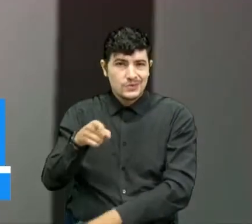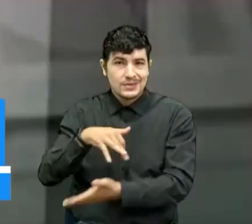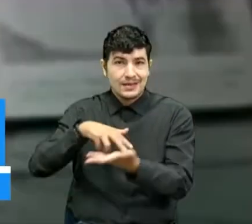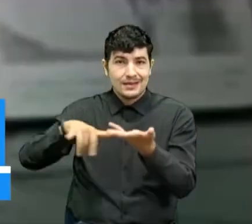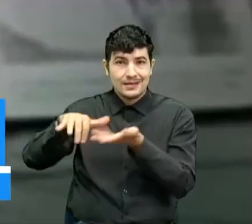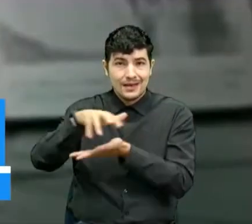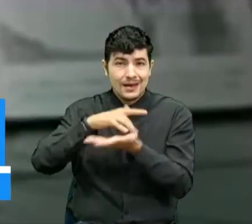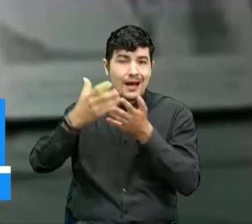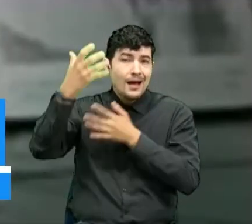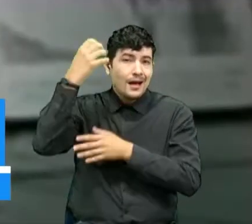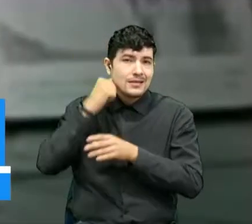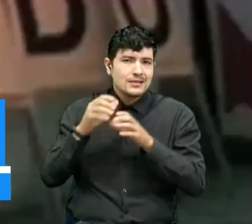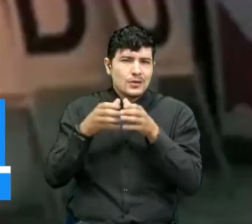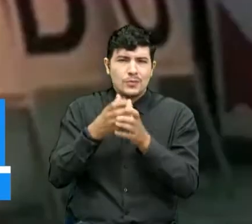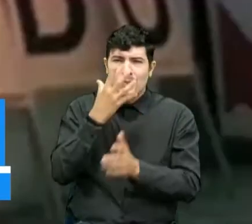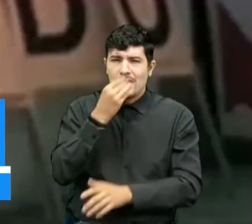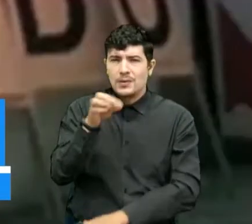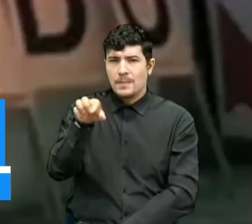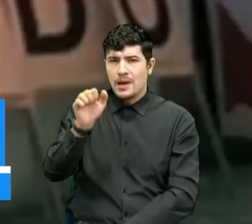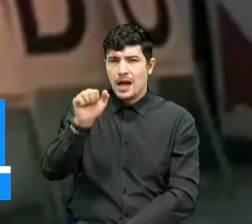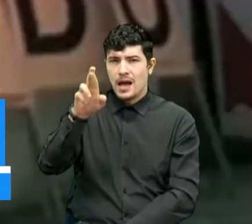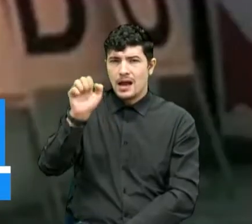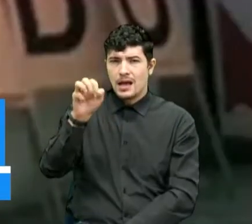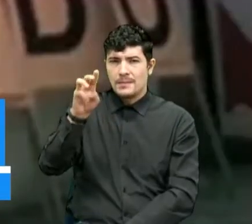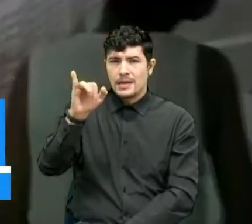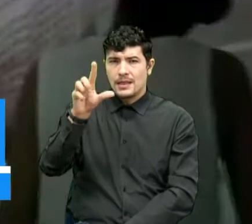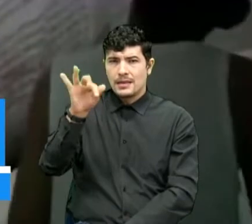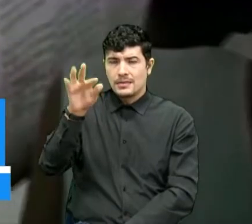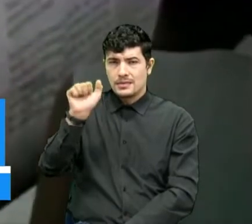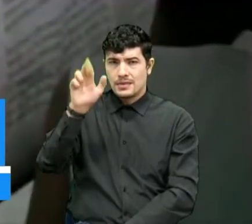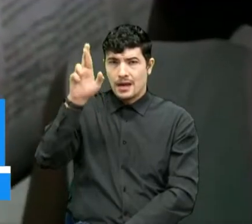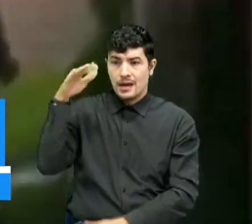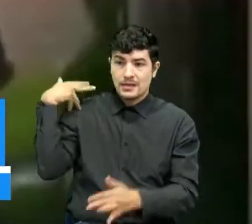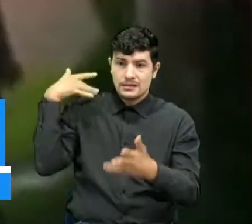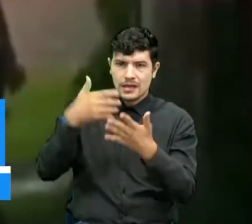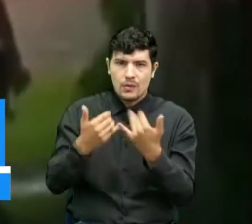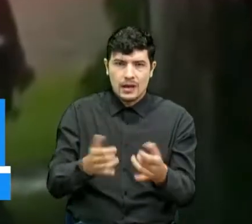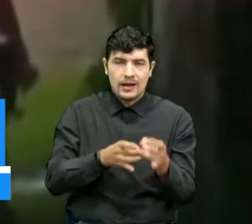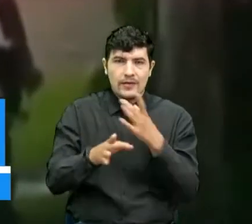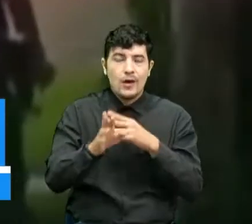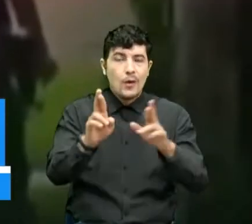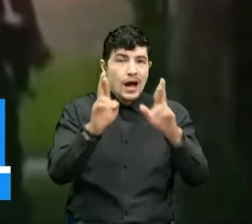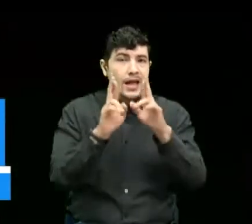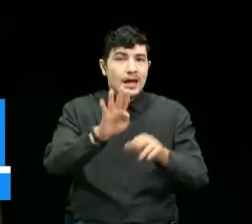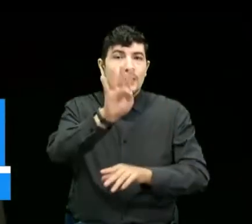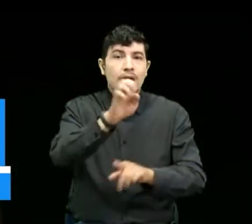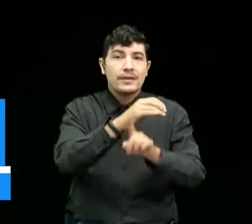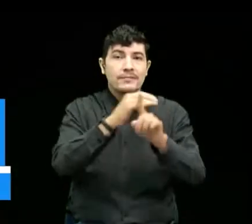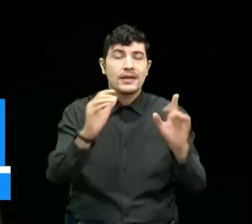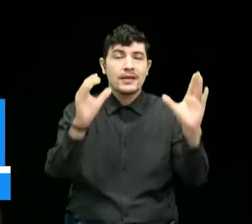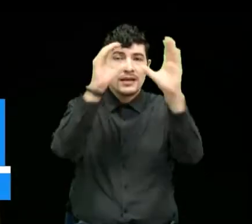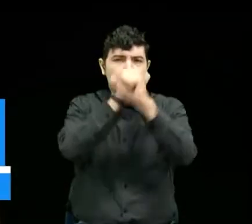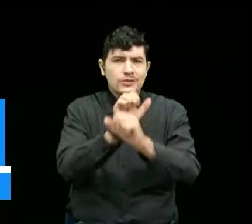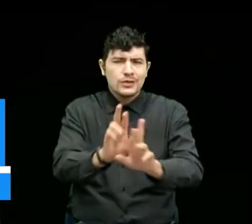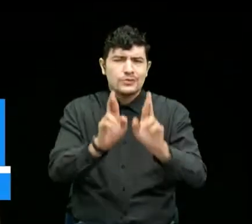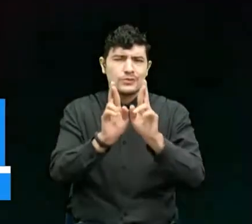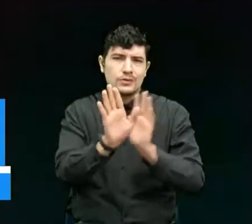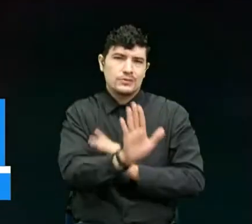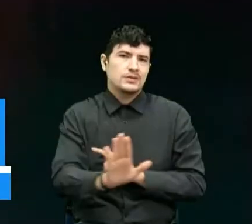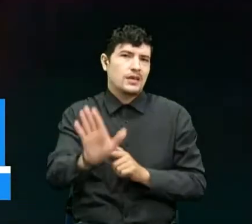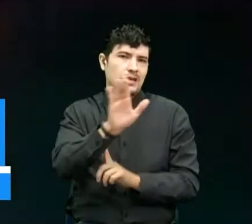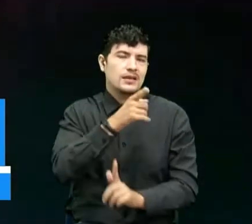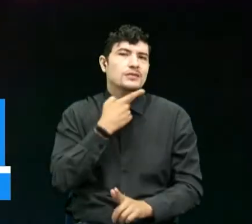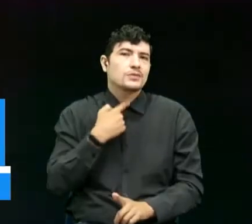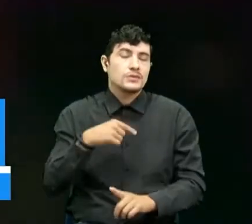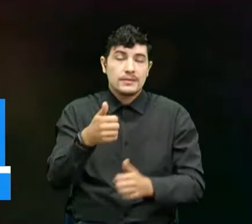comienzos hasta la fecha. Hoy, 9:30 de la noche, esperamos que sea de su agrado este capítulo, porque en verdad